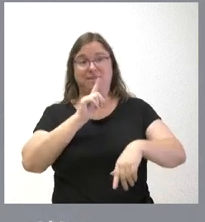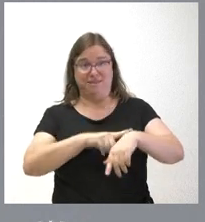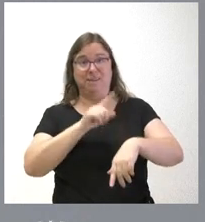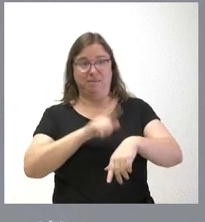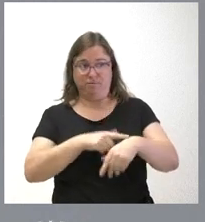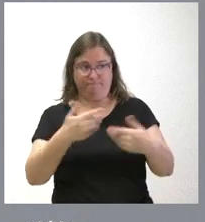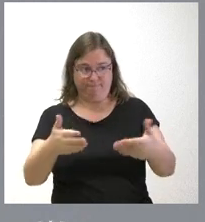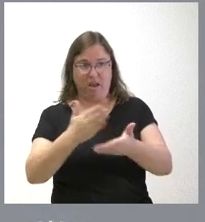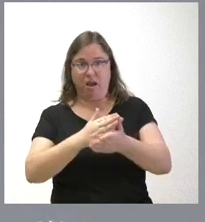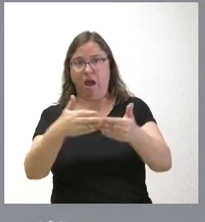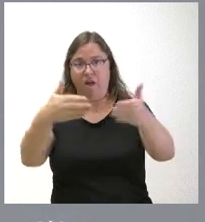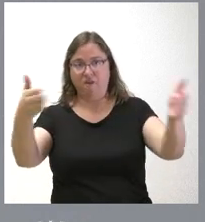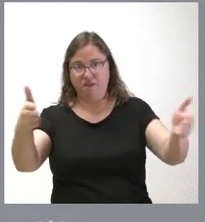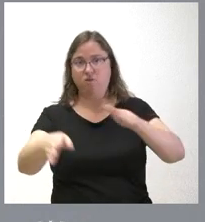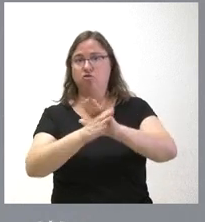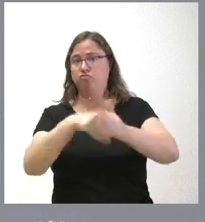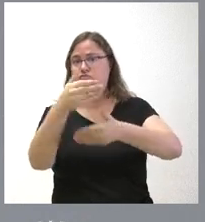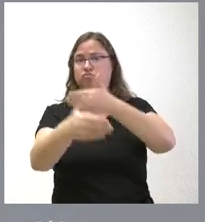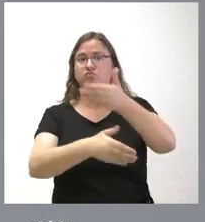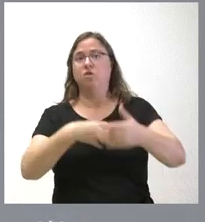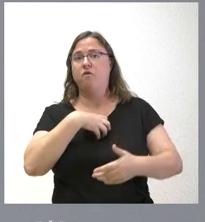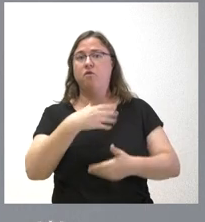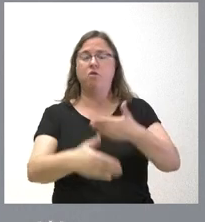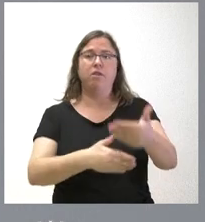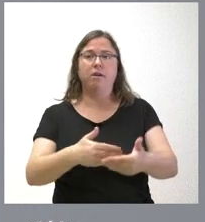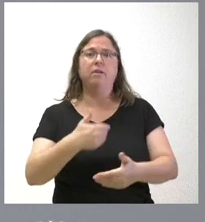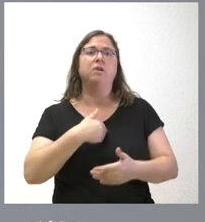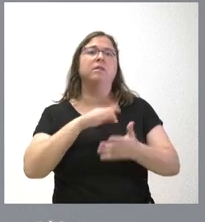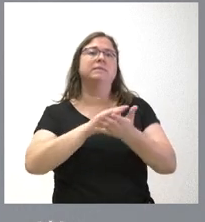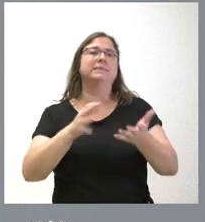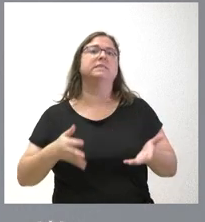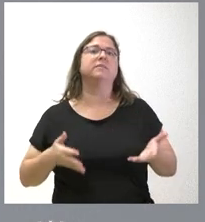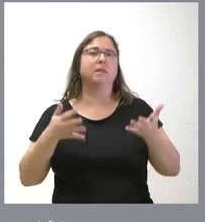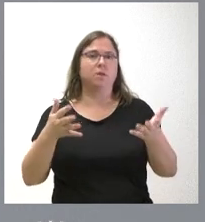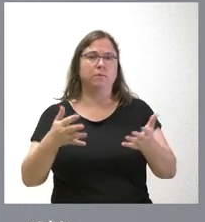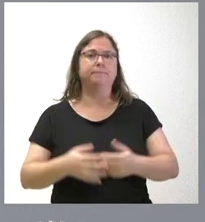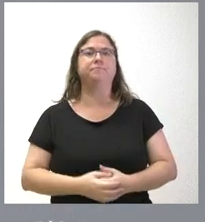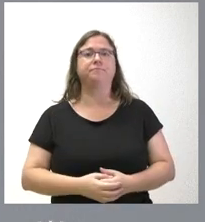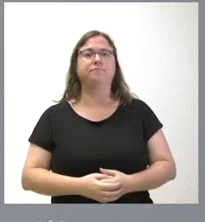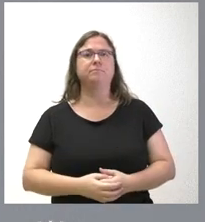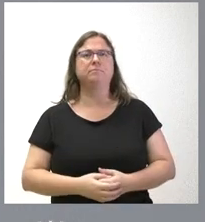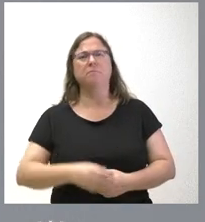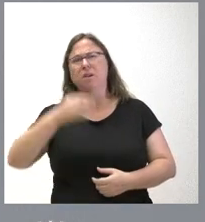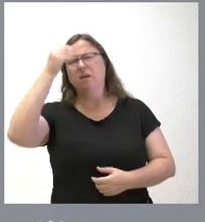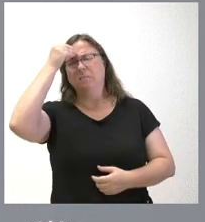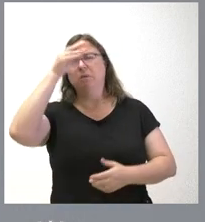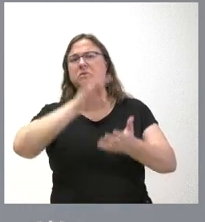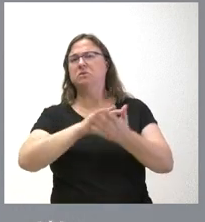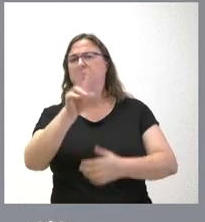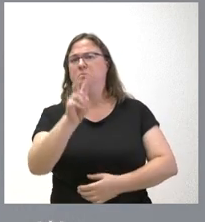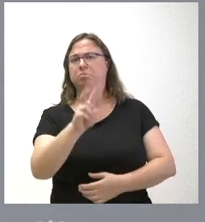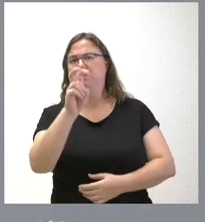demostrado que el sarla sigue abierto sigue funcionando sigue prestando un servicio Yo creo que es un servicio útil necesario